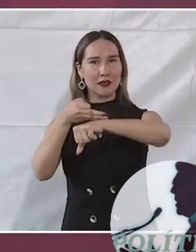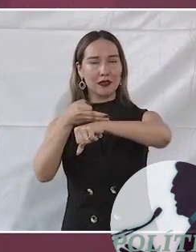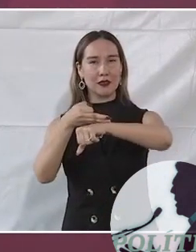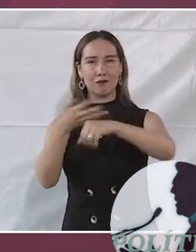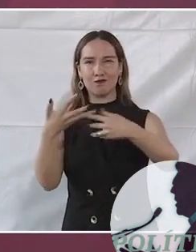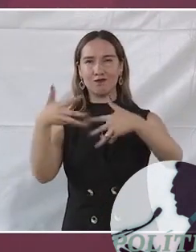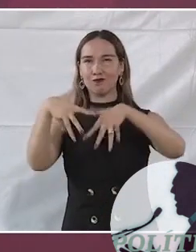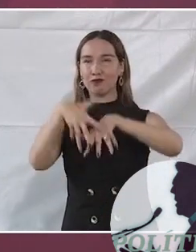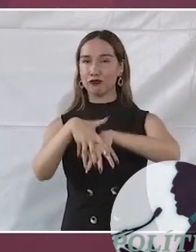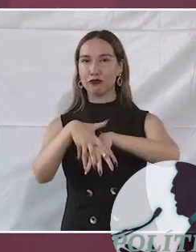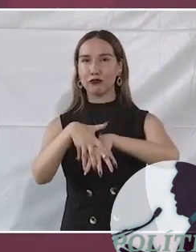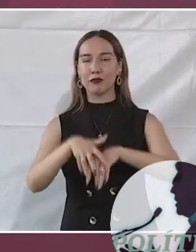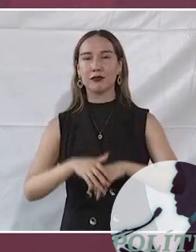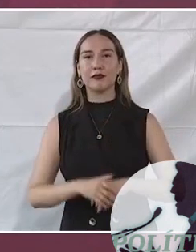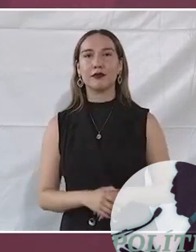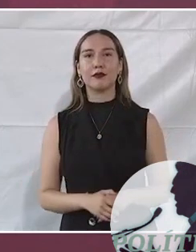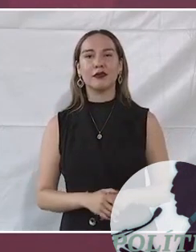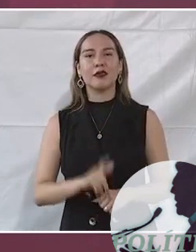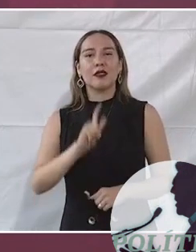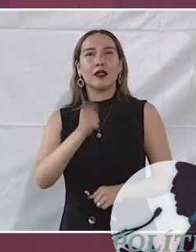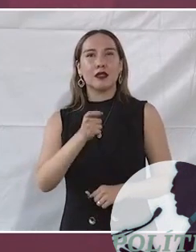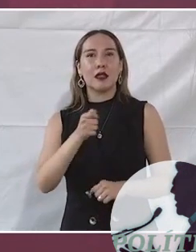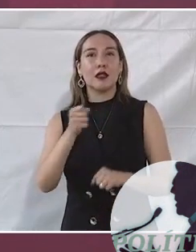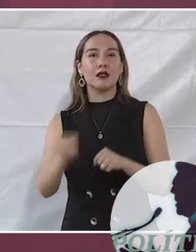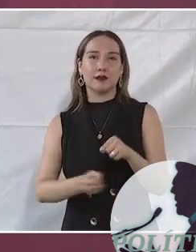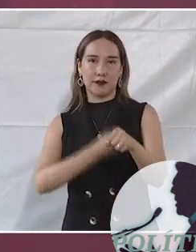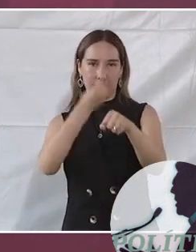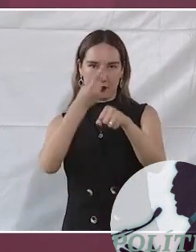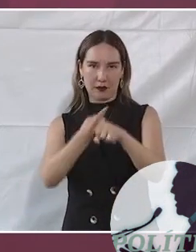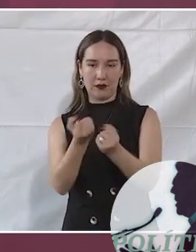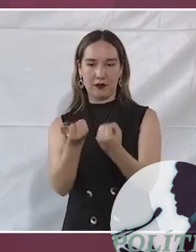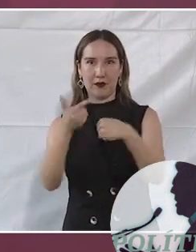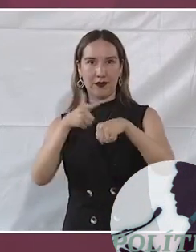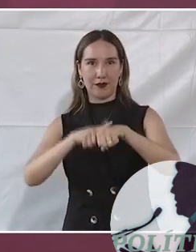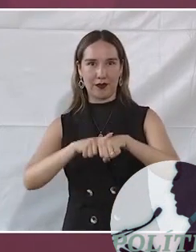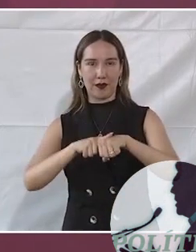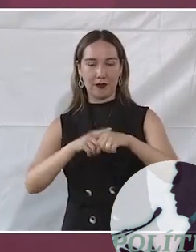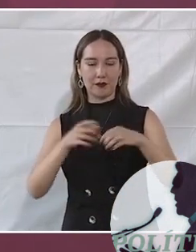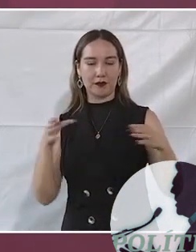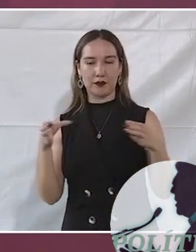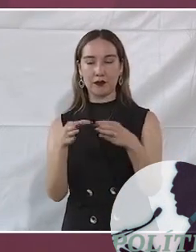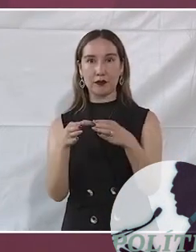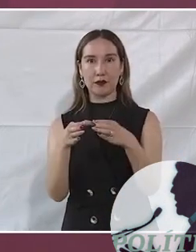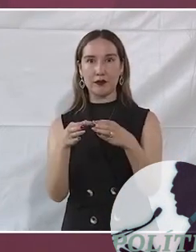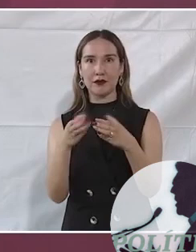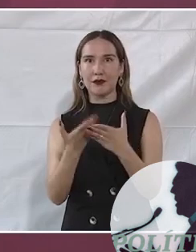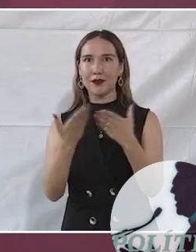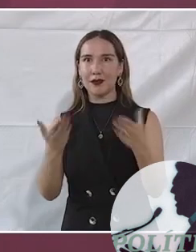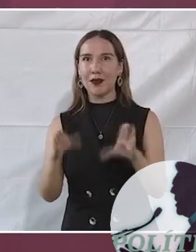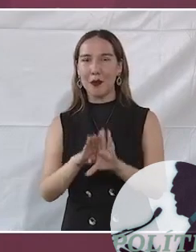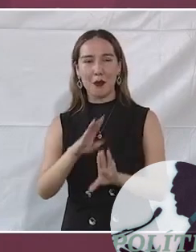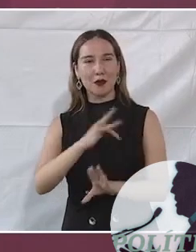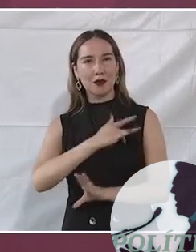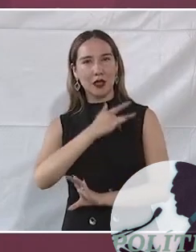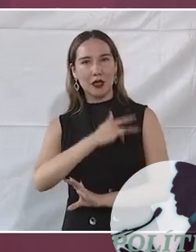institución de seguridad social. Eso nos ha protegido, por